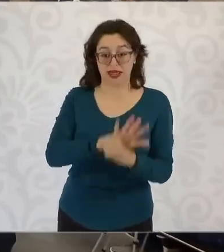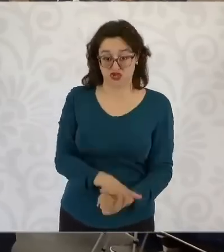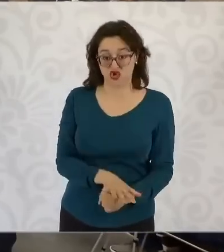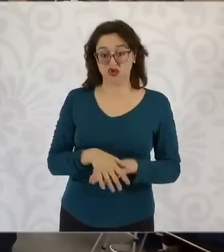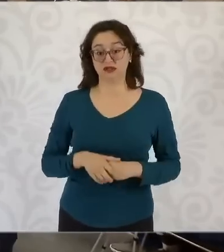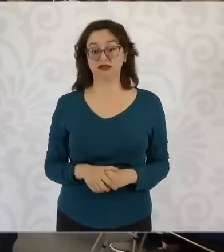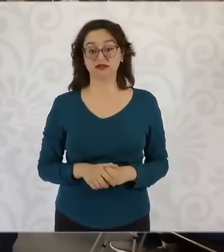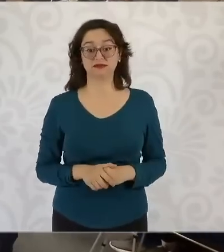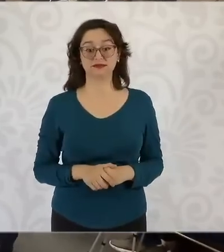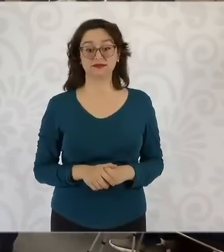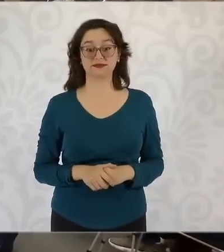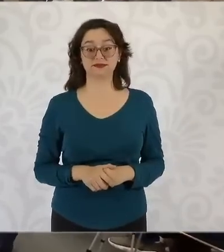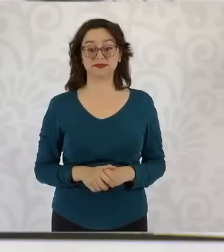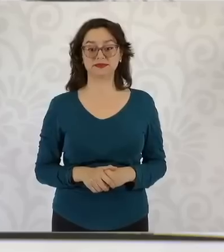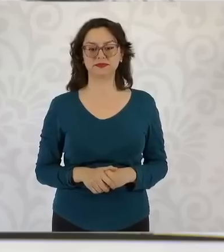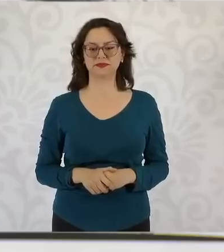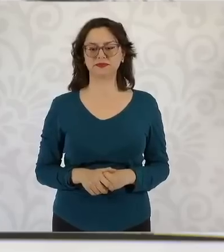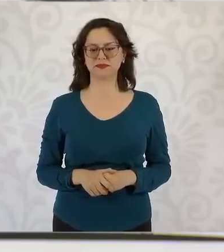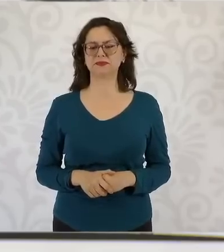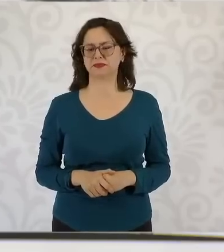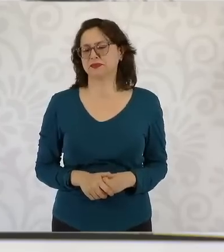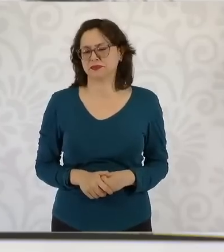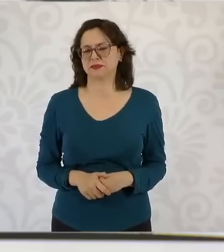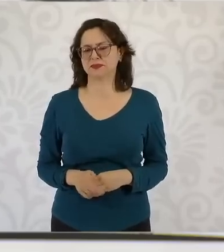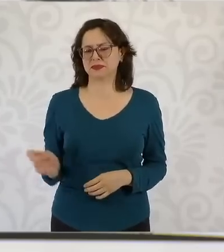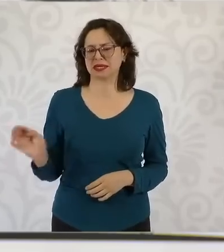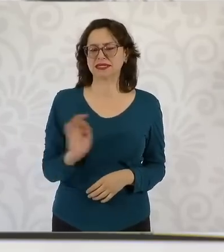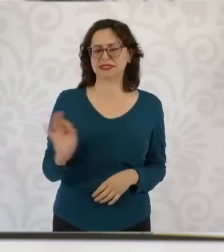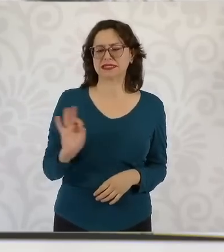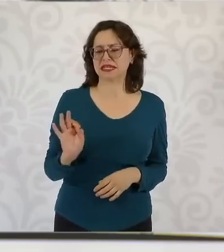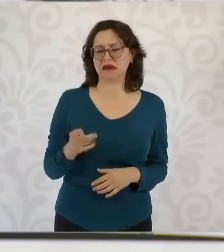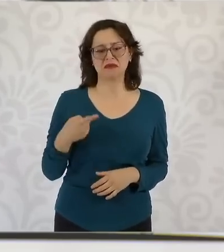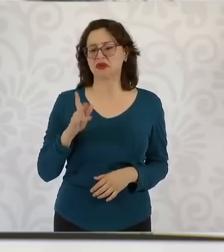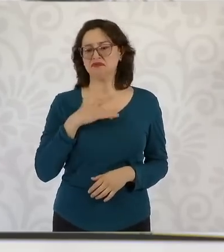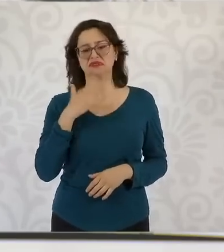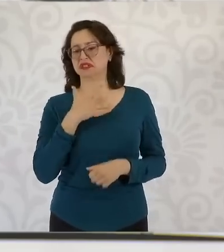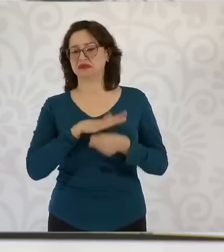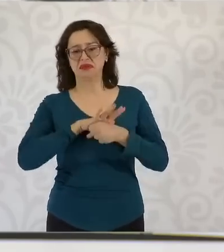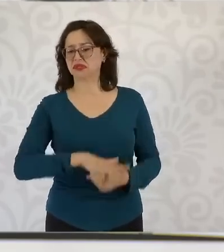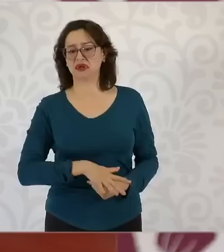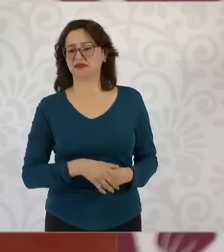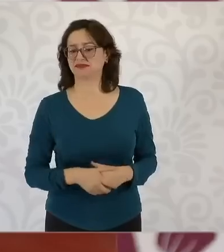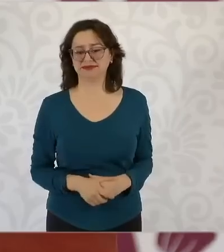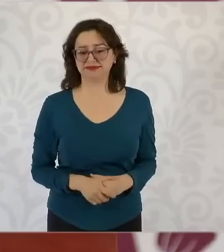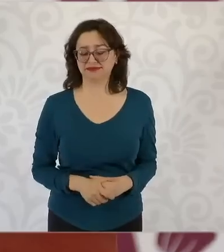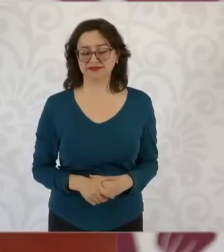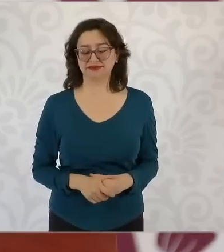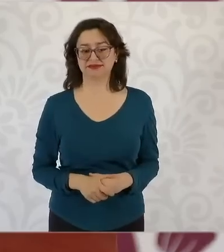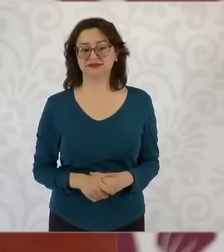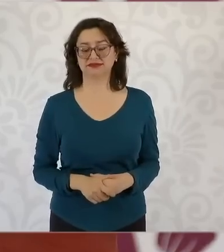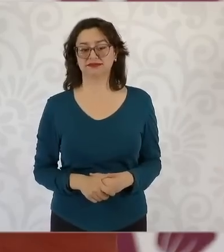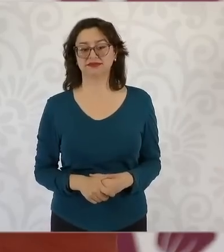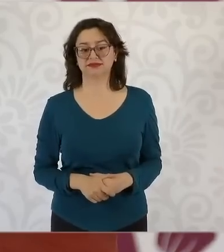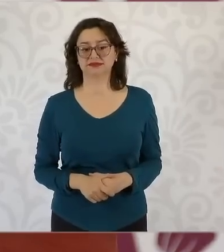realidad pueden querer ejercer presión, pero no existe presión, porque nosotros